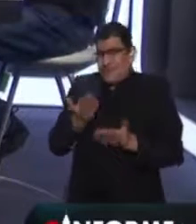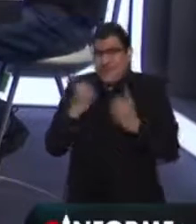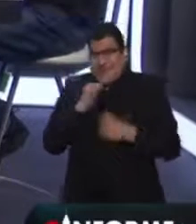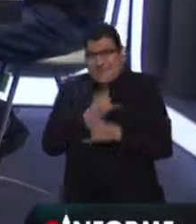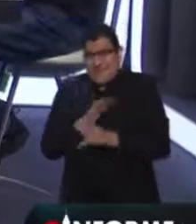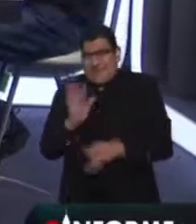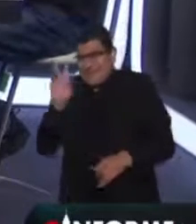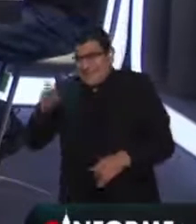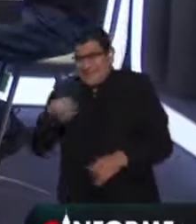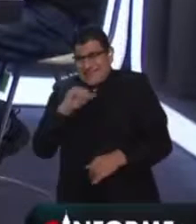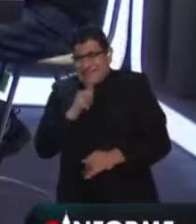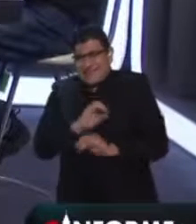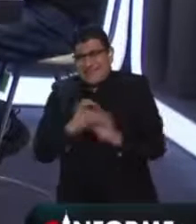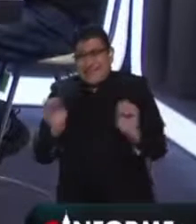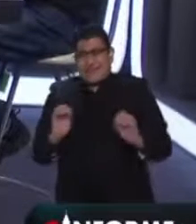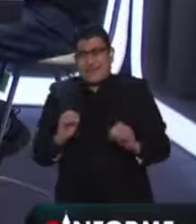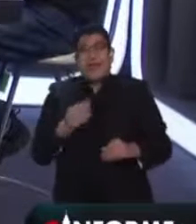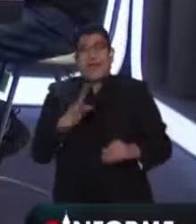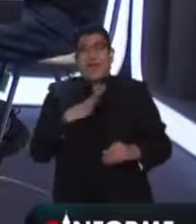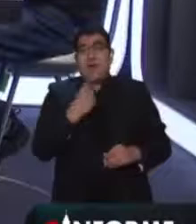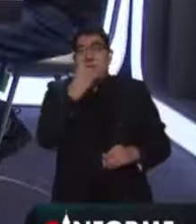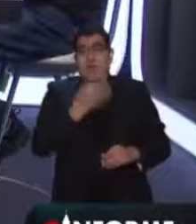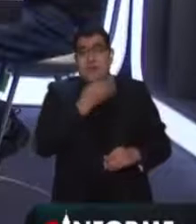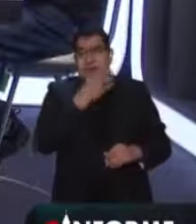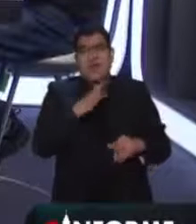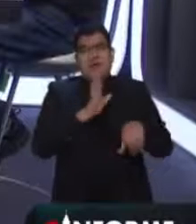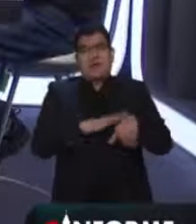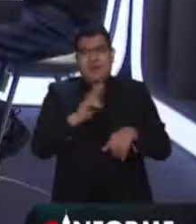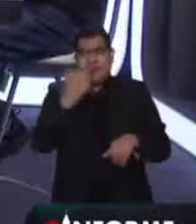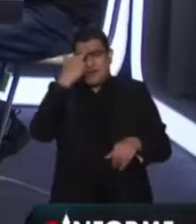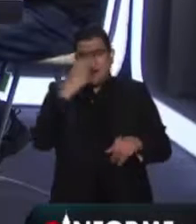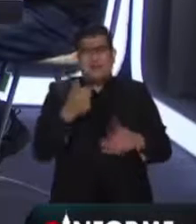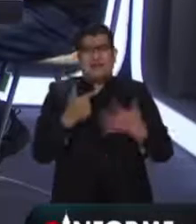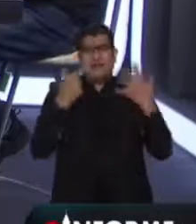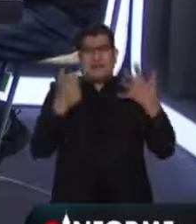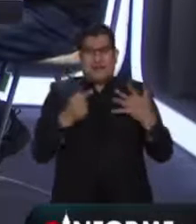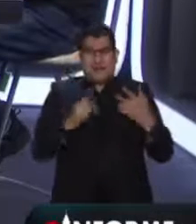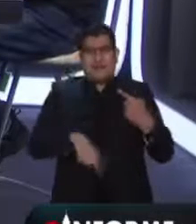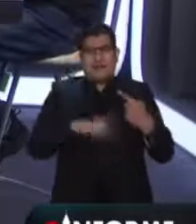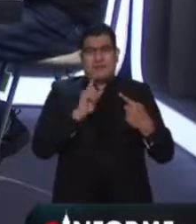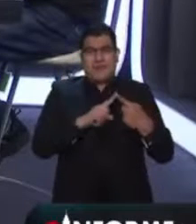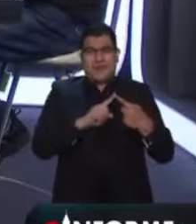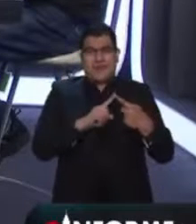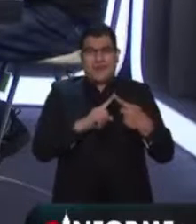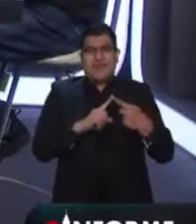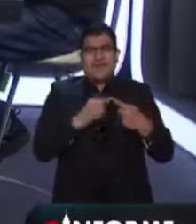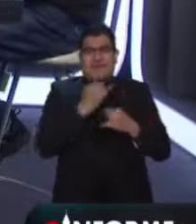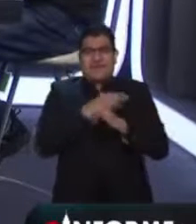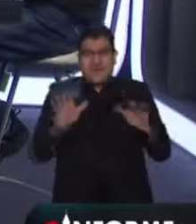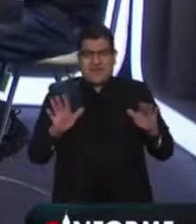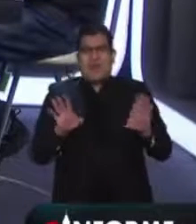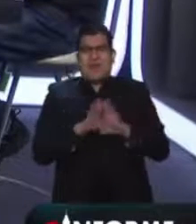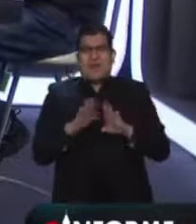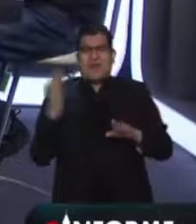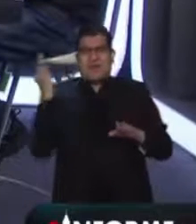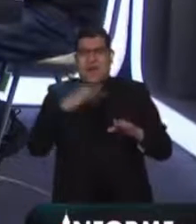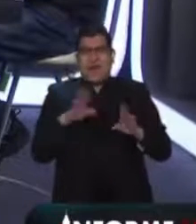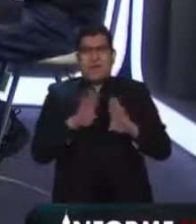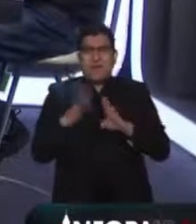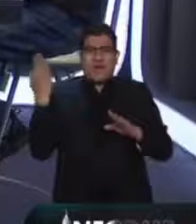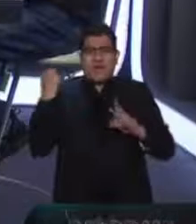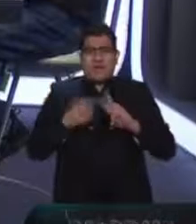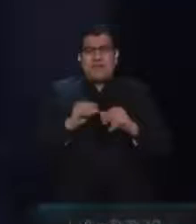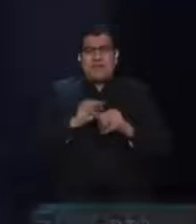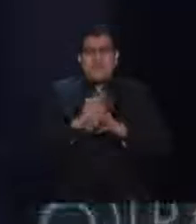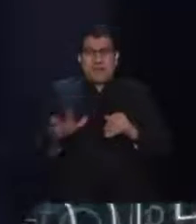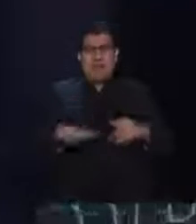¿no? Tenemos un minuto, recuérdanos las 7, ya dijiste la primera, principales noticias falsas desde que inició